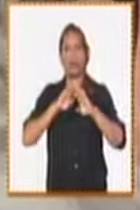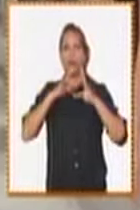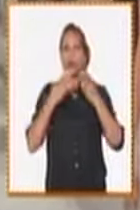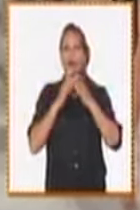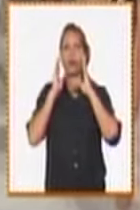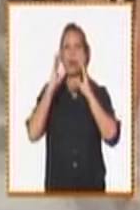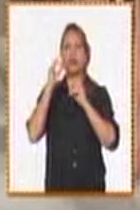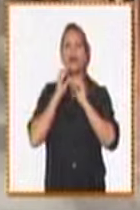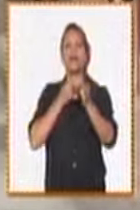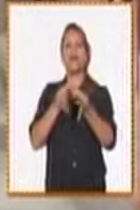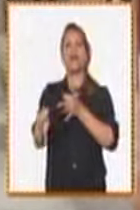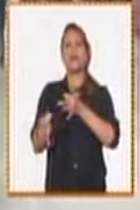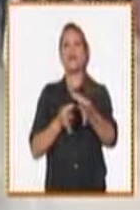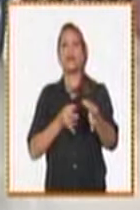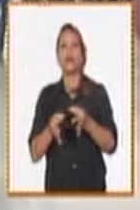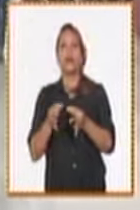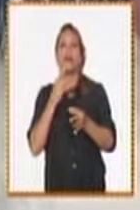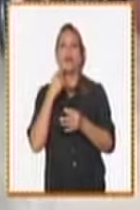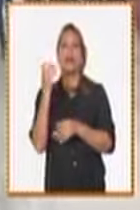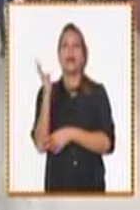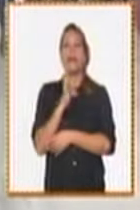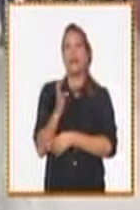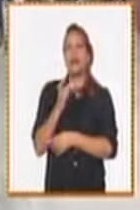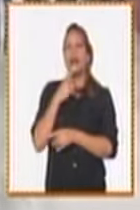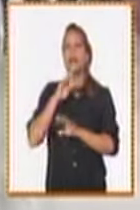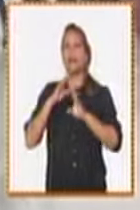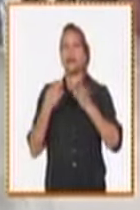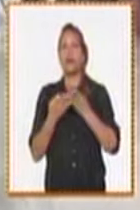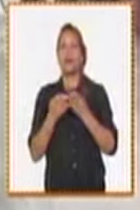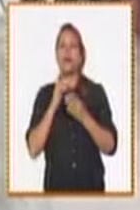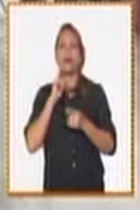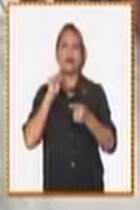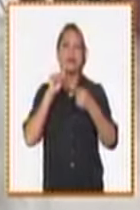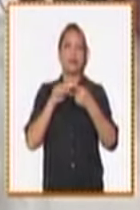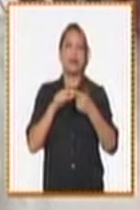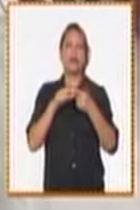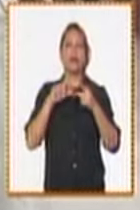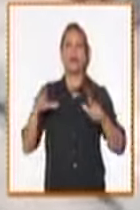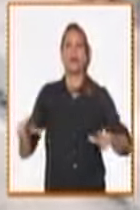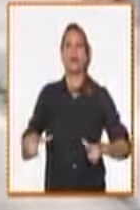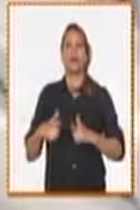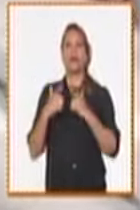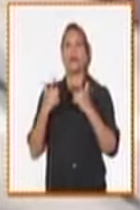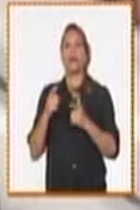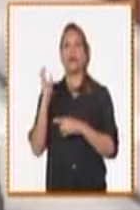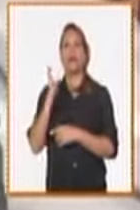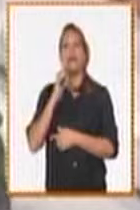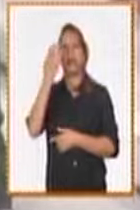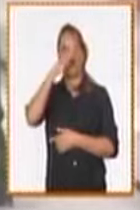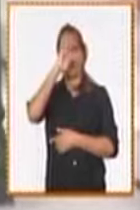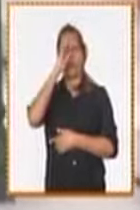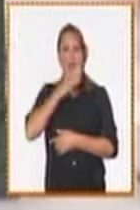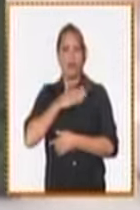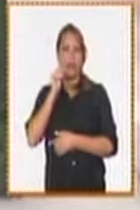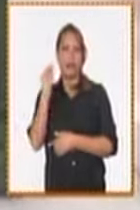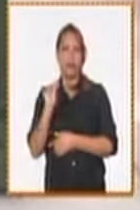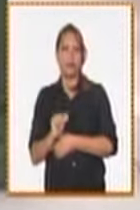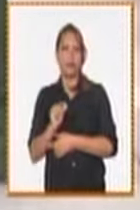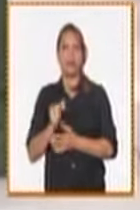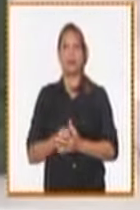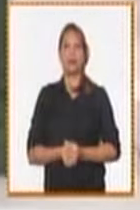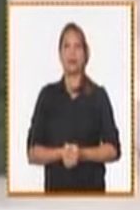esa participación colectiva de la población desde el programa cultural que se ha previsto, que no solo ha sido la fiesta de la cubanía, sino que hemos intervenido